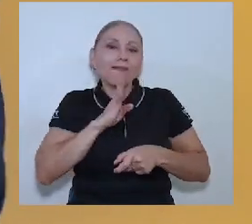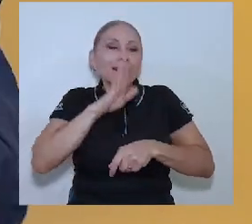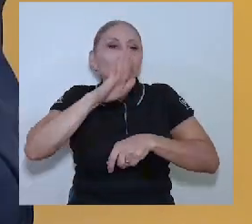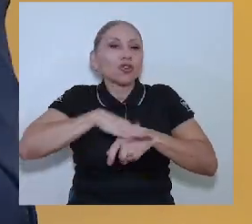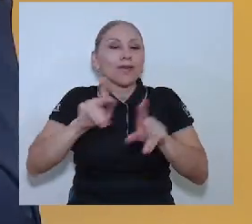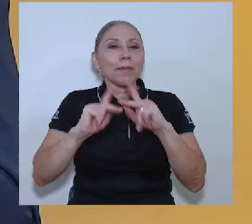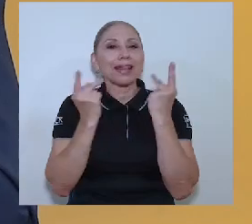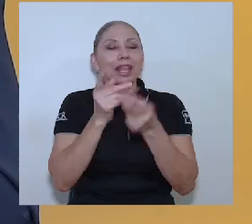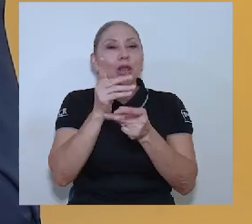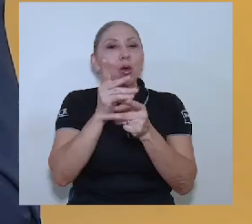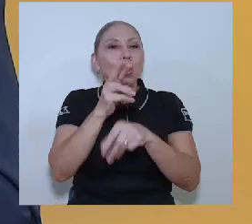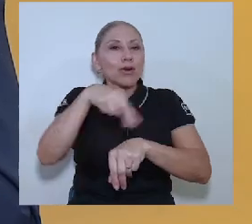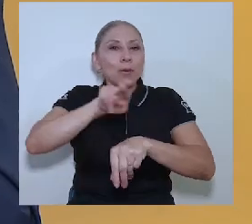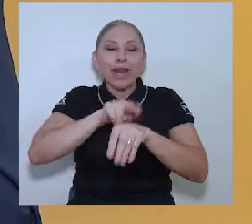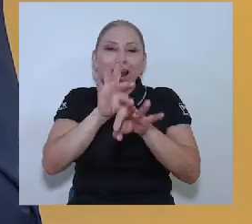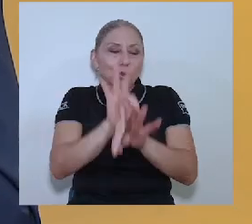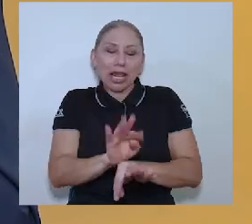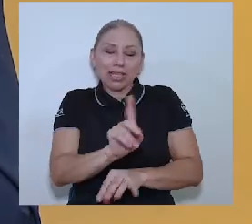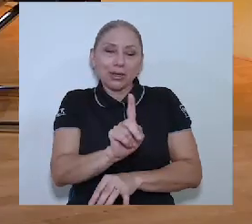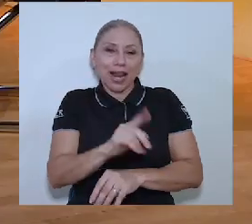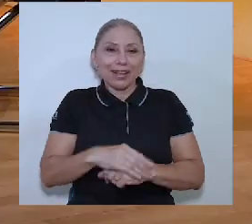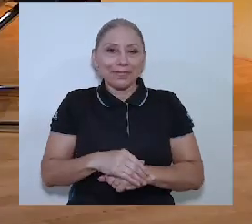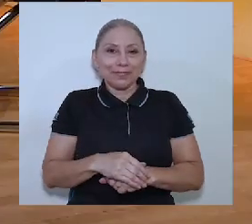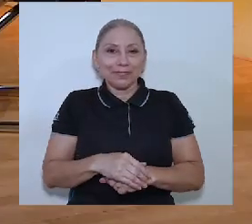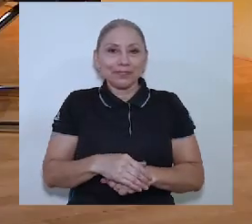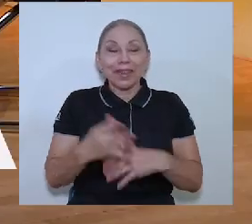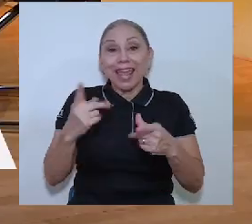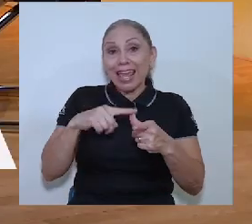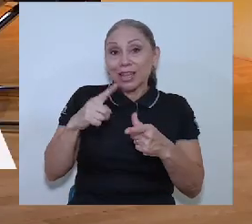republicanismo tradicional. Entonces,